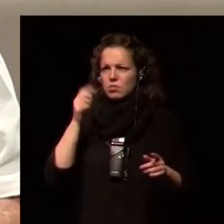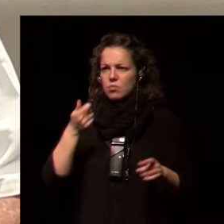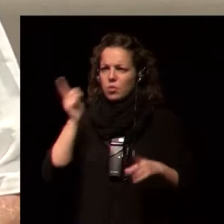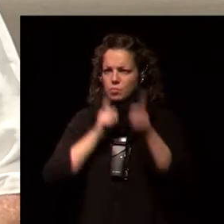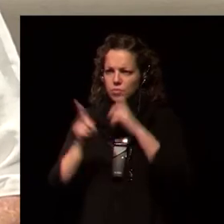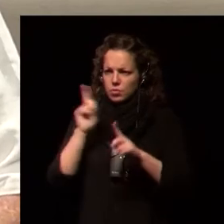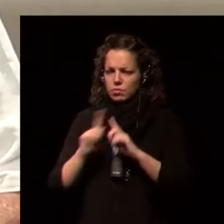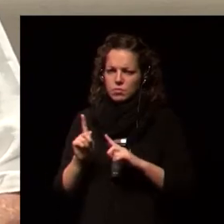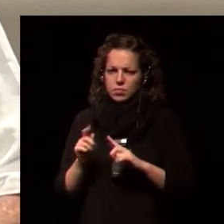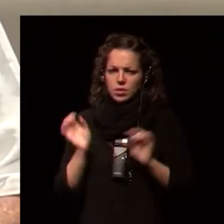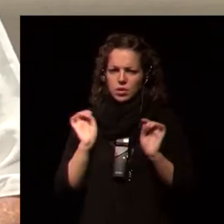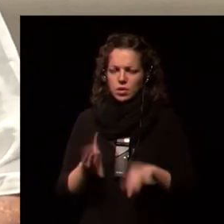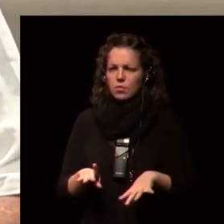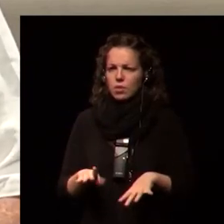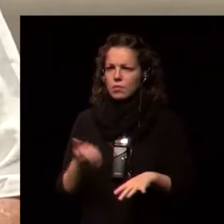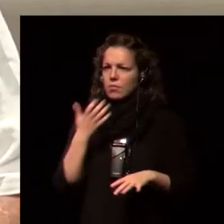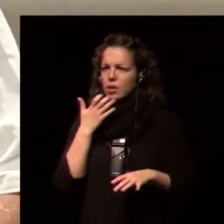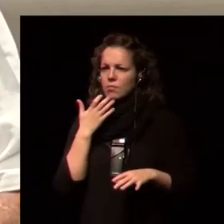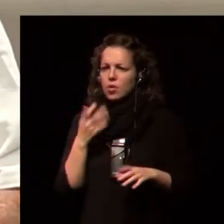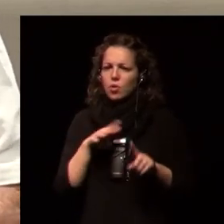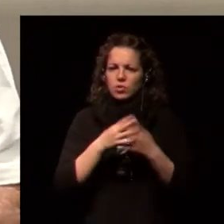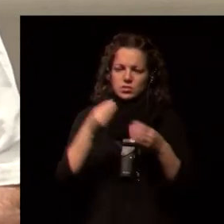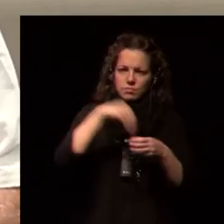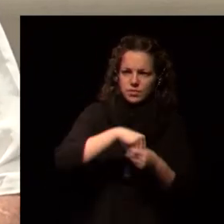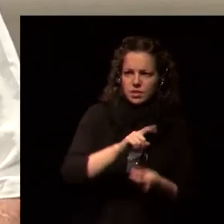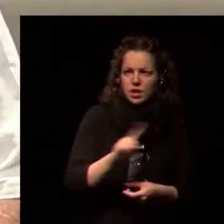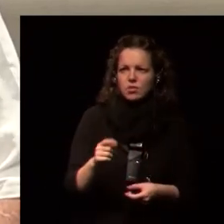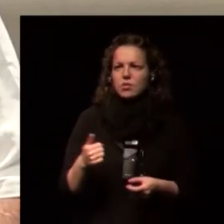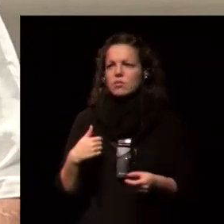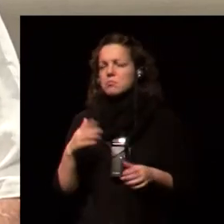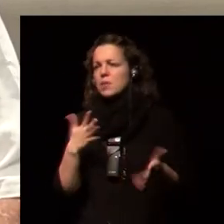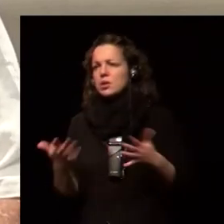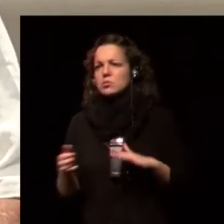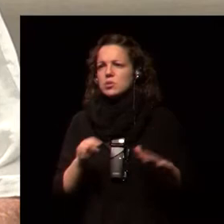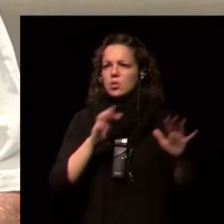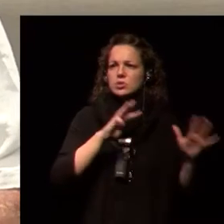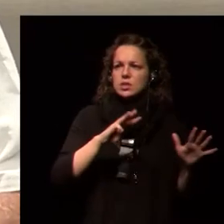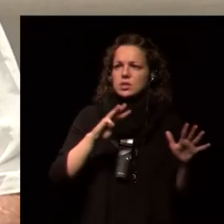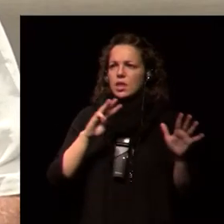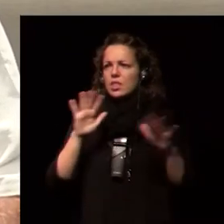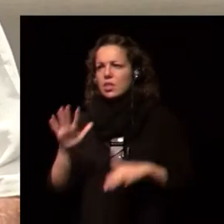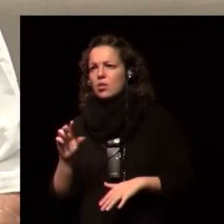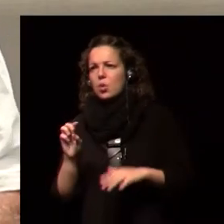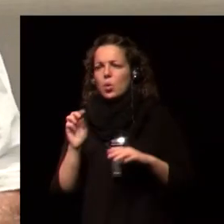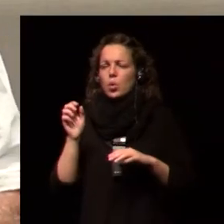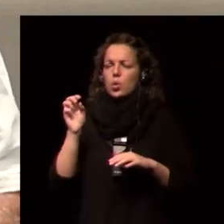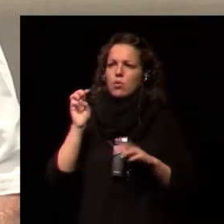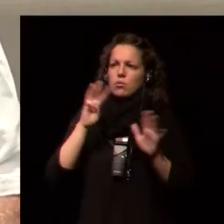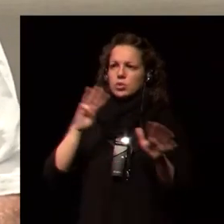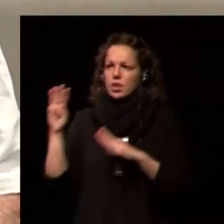al igual que el no entrar en ese contexto local. Entre el 85 y el 88 hice